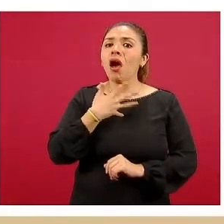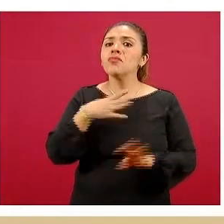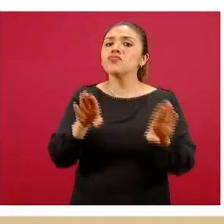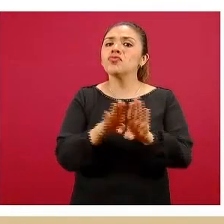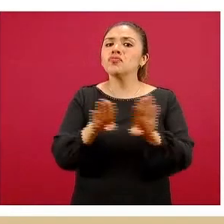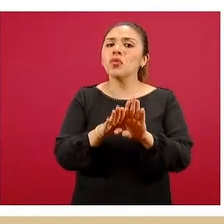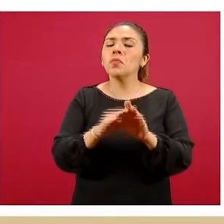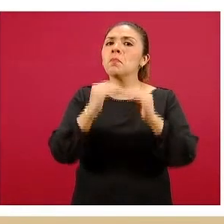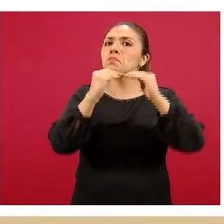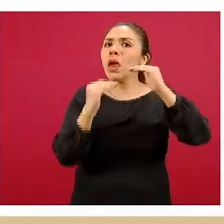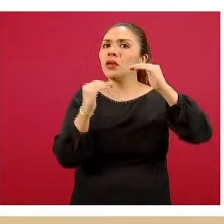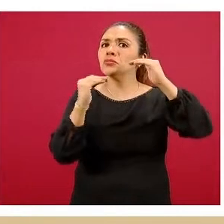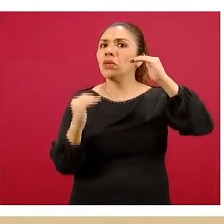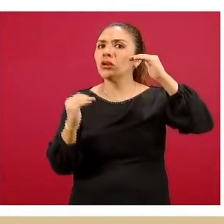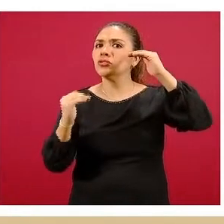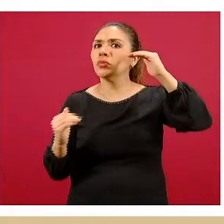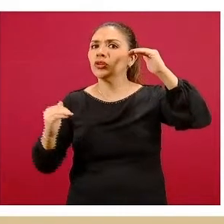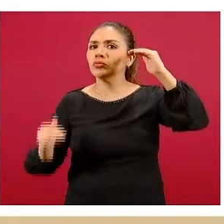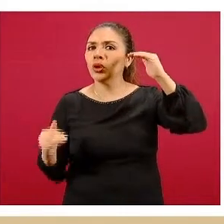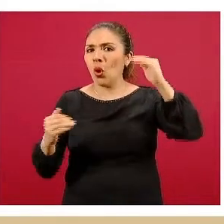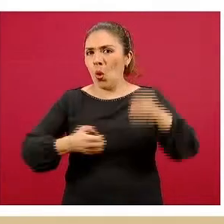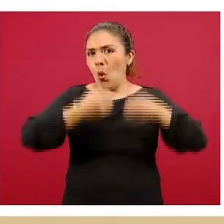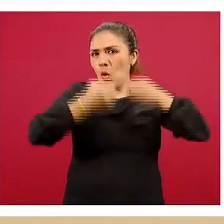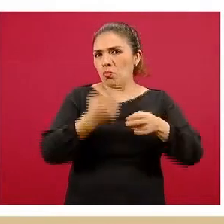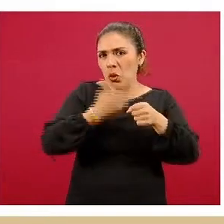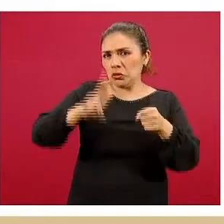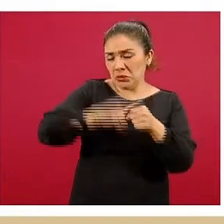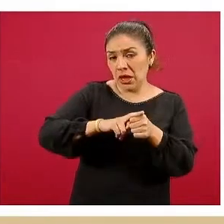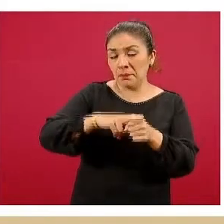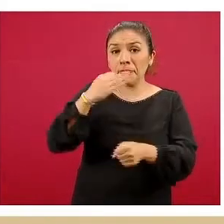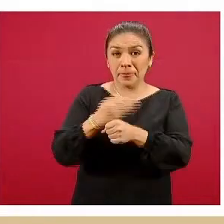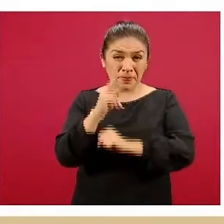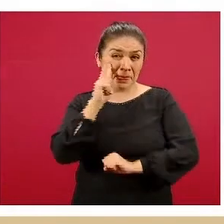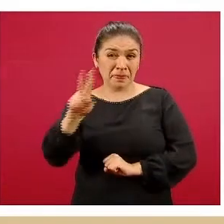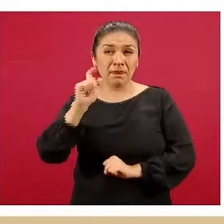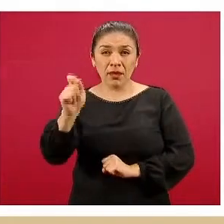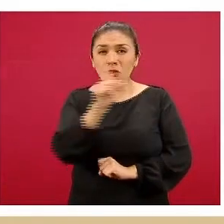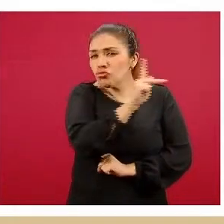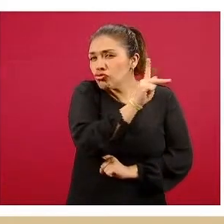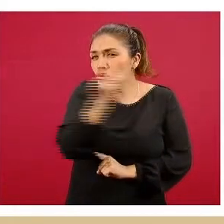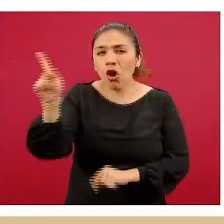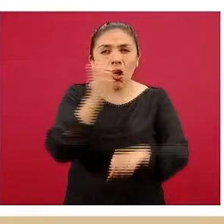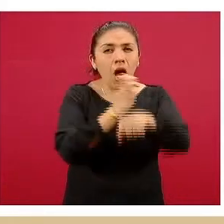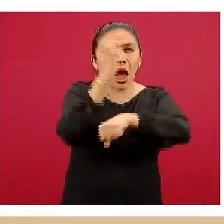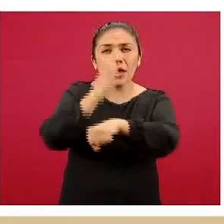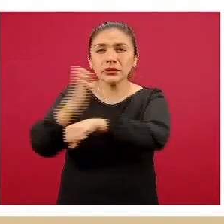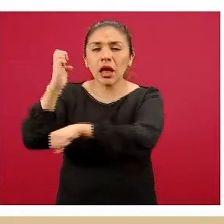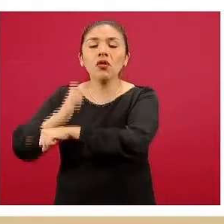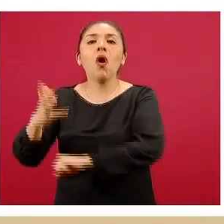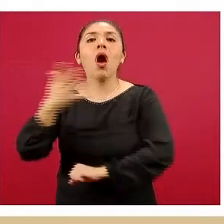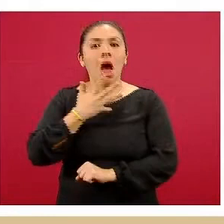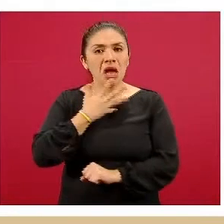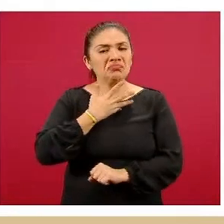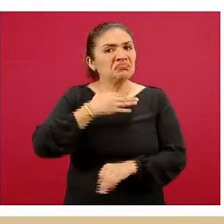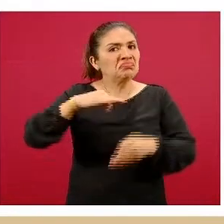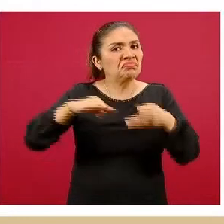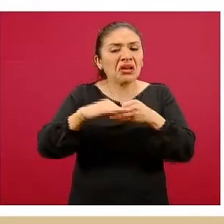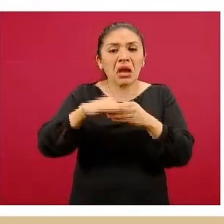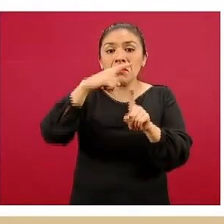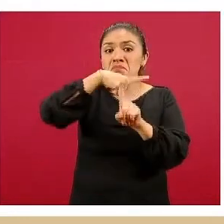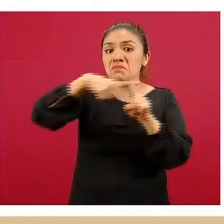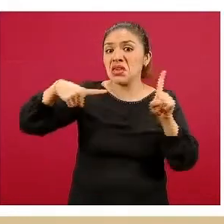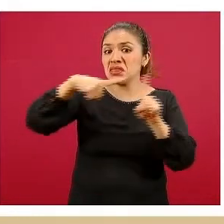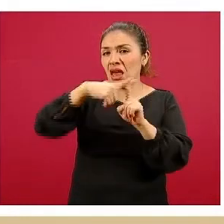la disminución. Y aquí nuevamente podemos notar que todas las entidades federativas tienen al menos la mitad de sus